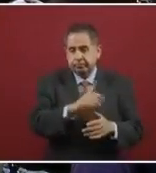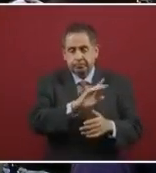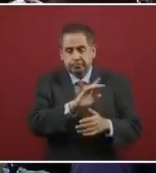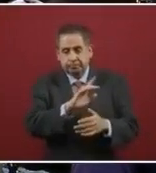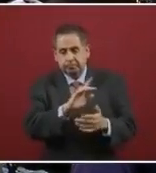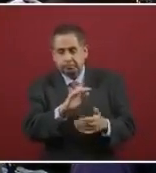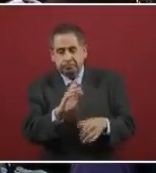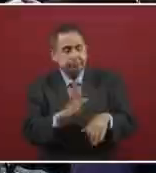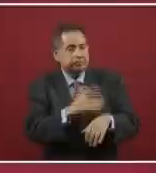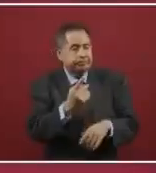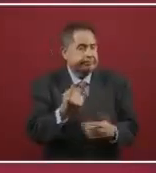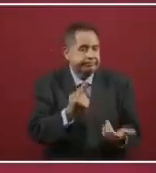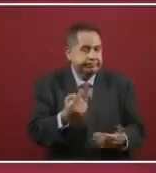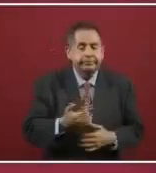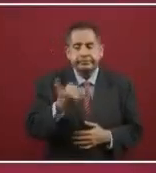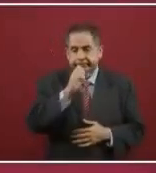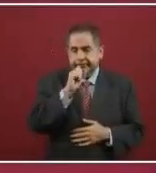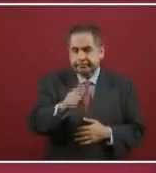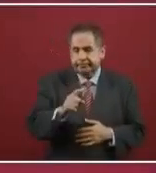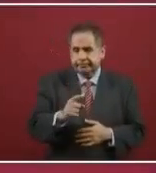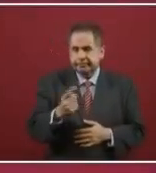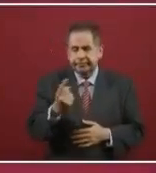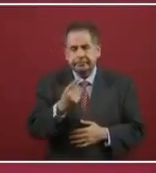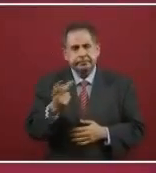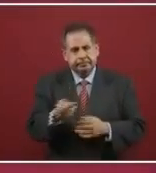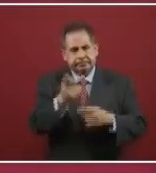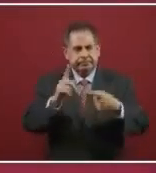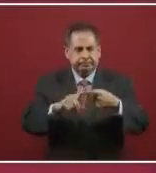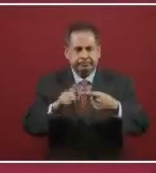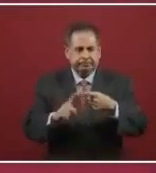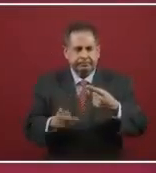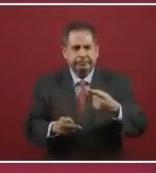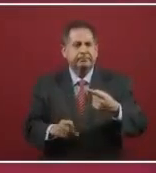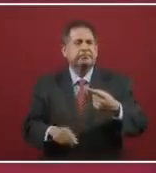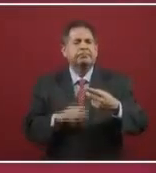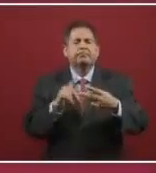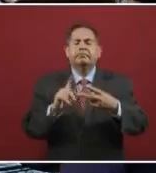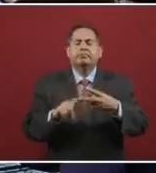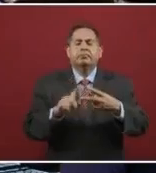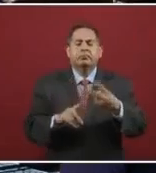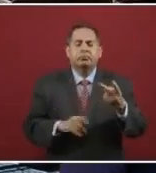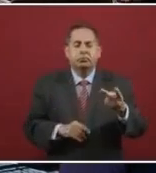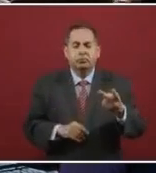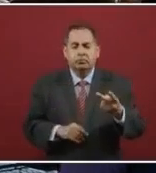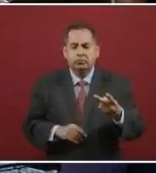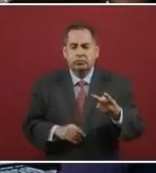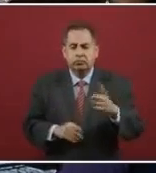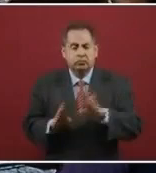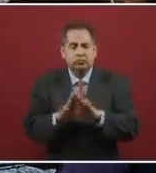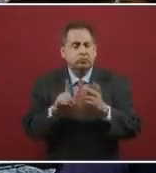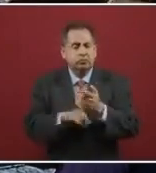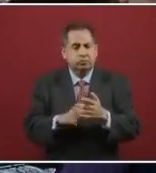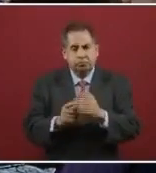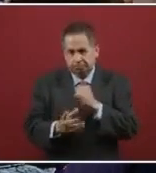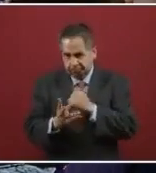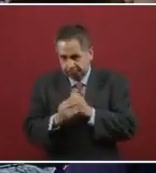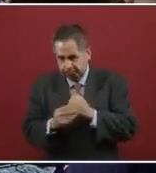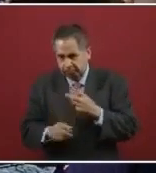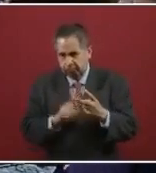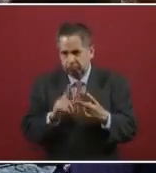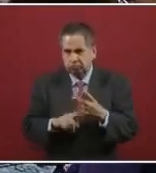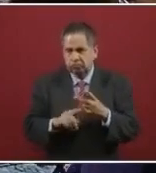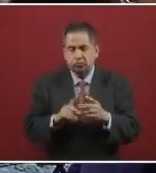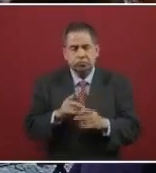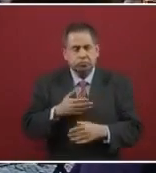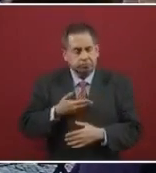suposiciones. Y esa sería la primera pregunta. Y bueno, otra, si me lo permite, y esta es